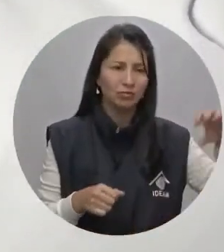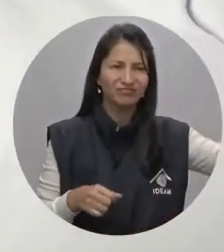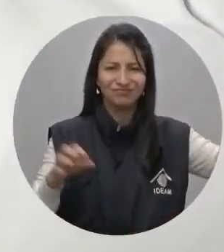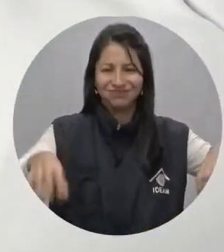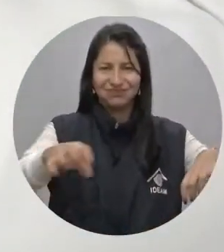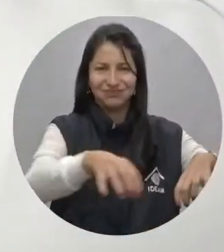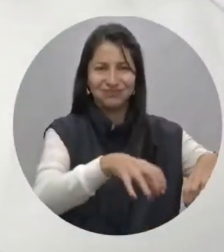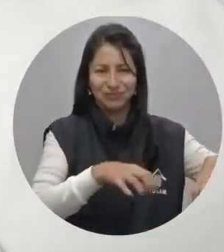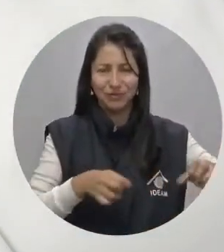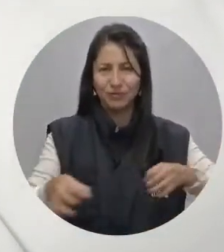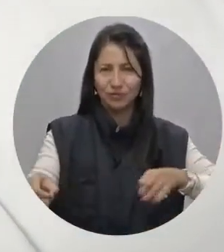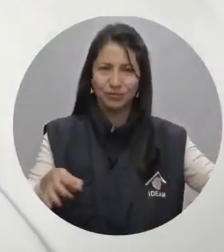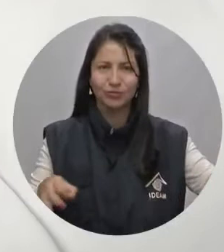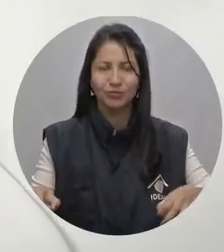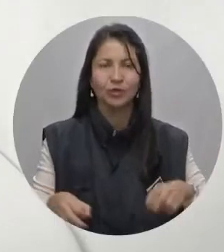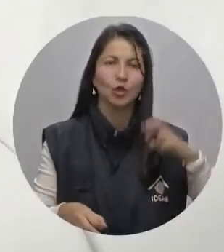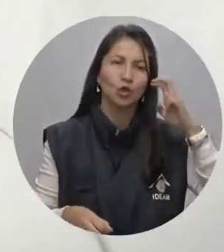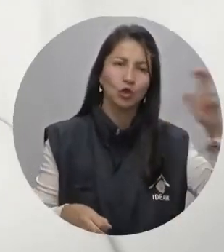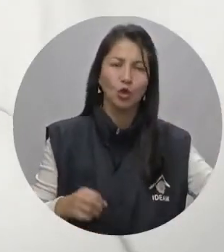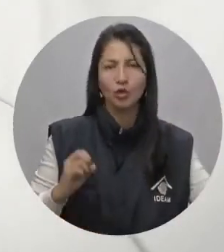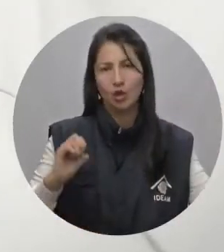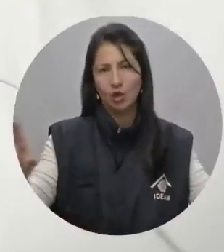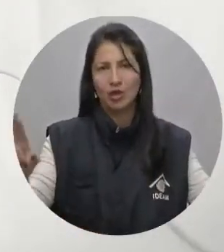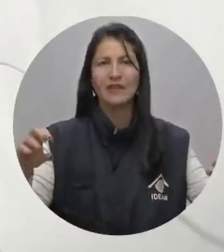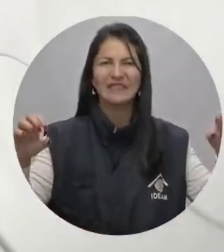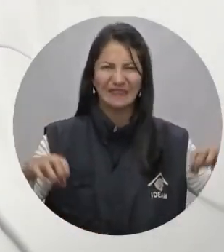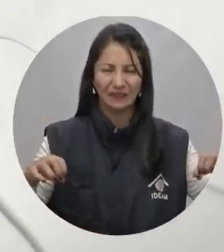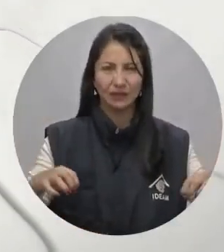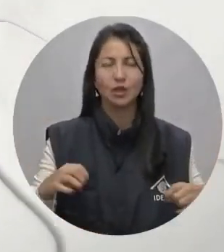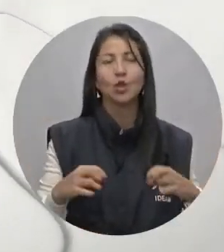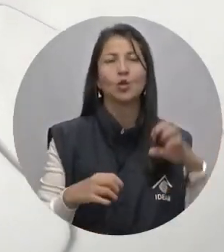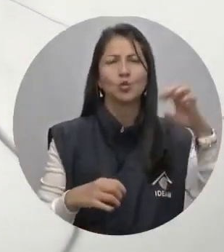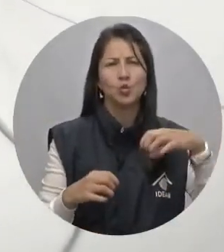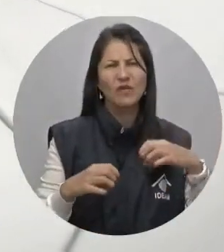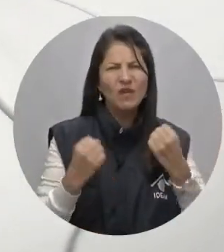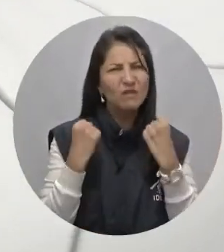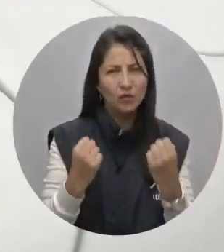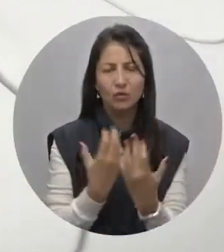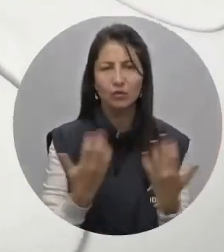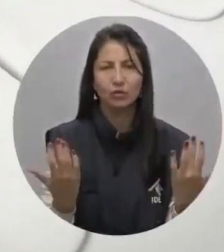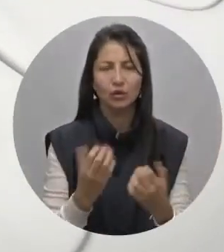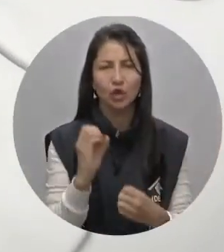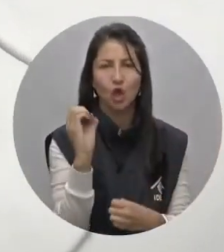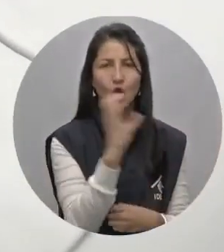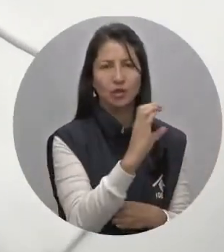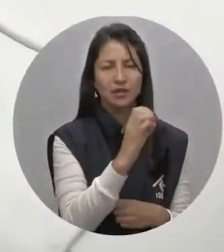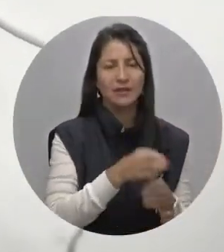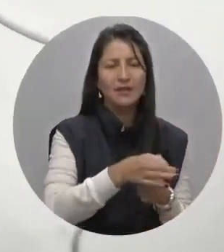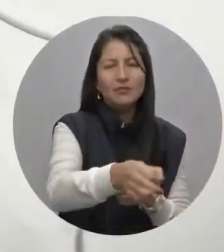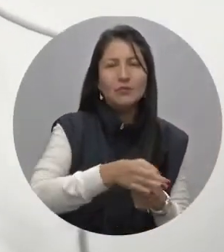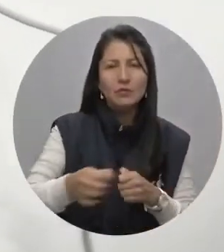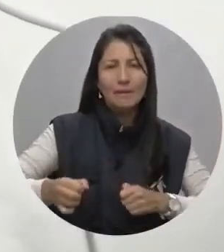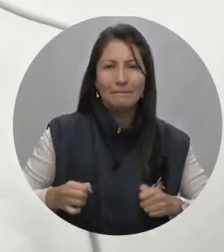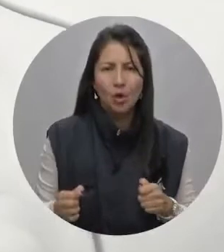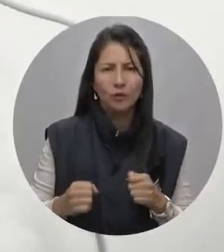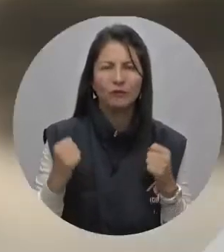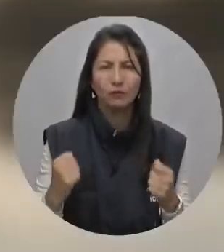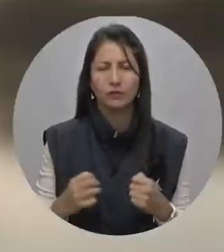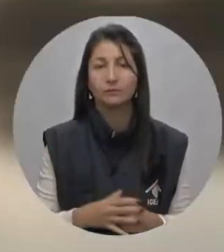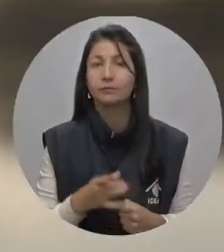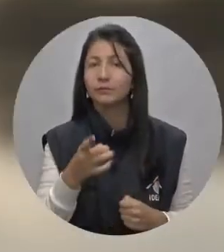lluvias sectorizadas con lloviznas en zonas del norte y oriente de la ciudad y lluvias de mayor intensidad en el occidente de la